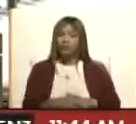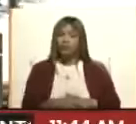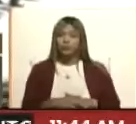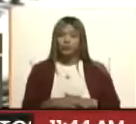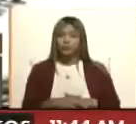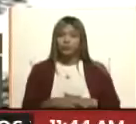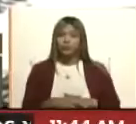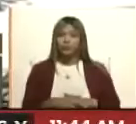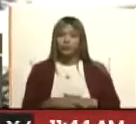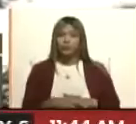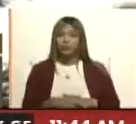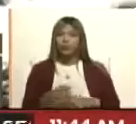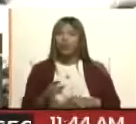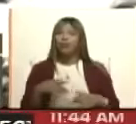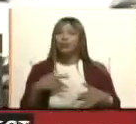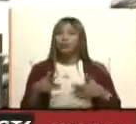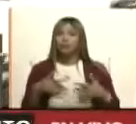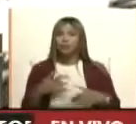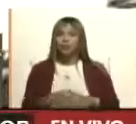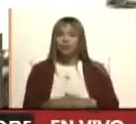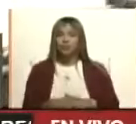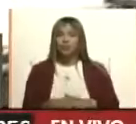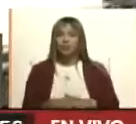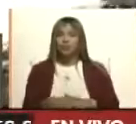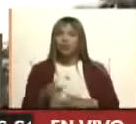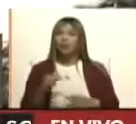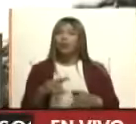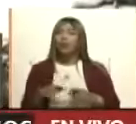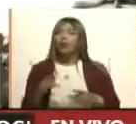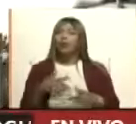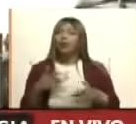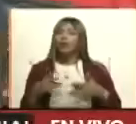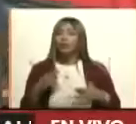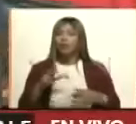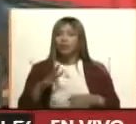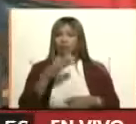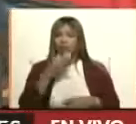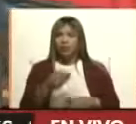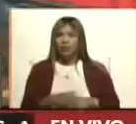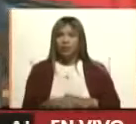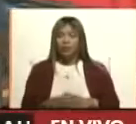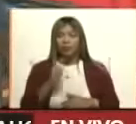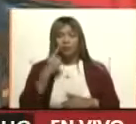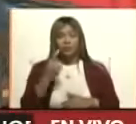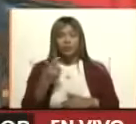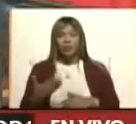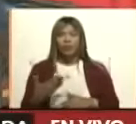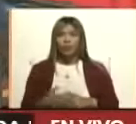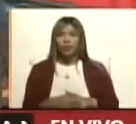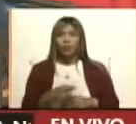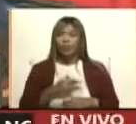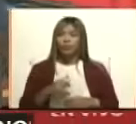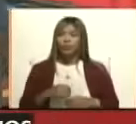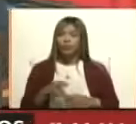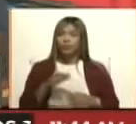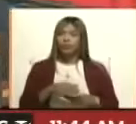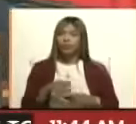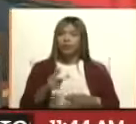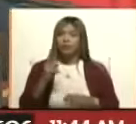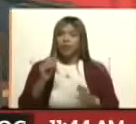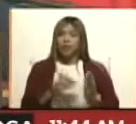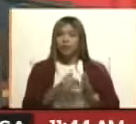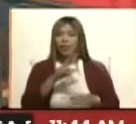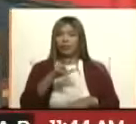este magno evento. Y para la jornada del 3 de diciembre, vean qué importante, hemos desplegado